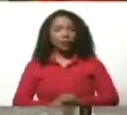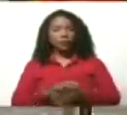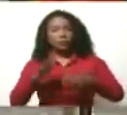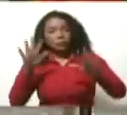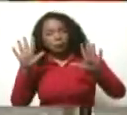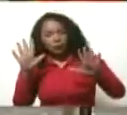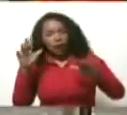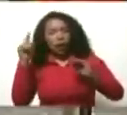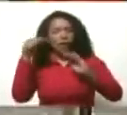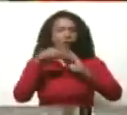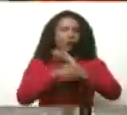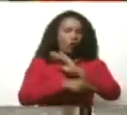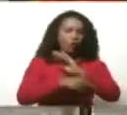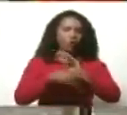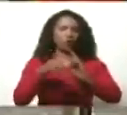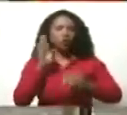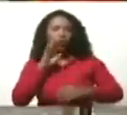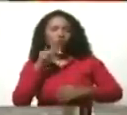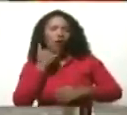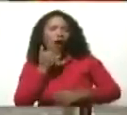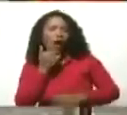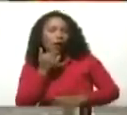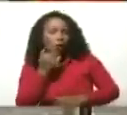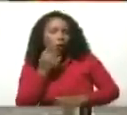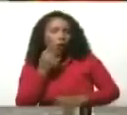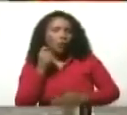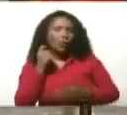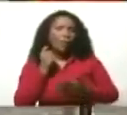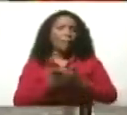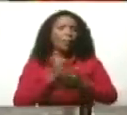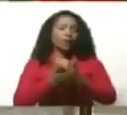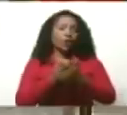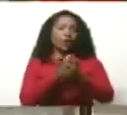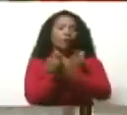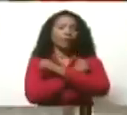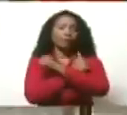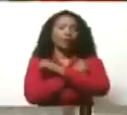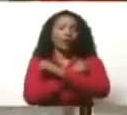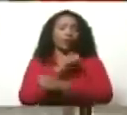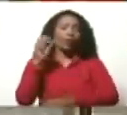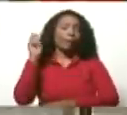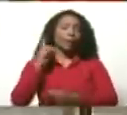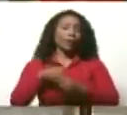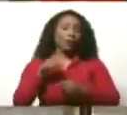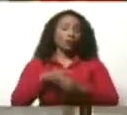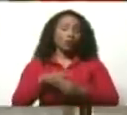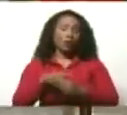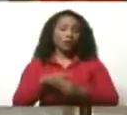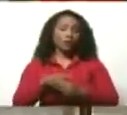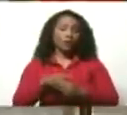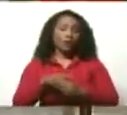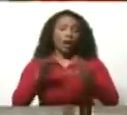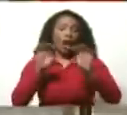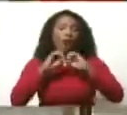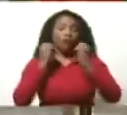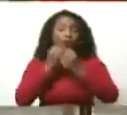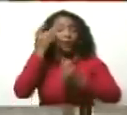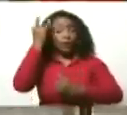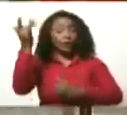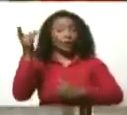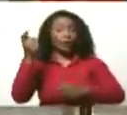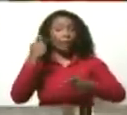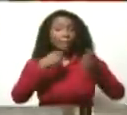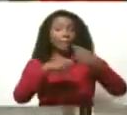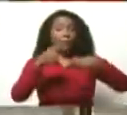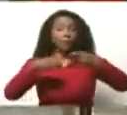en el fondo de pensiones de los jubilados de PDVSA. El caso de la Oficina de Inteligencia de Mercadeo